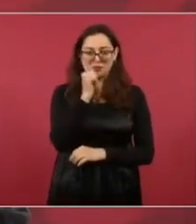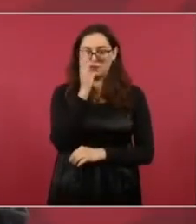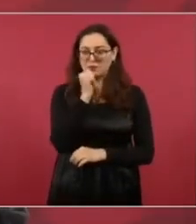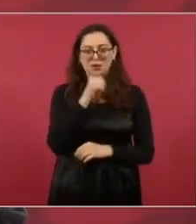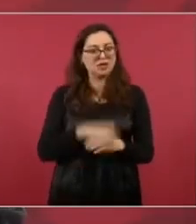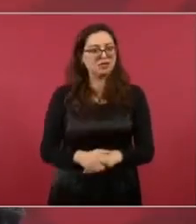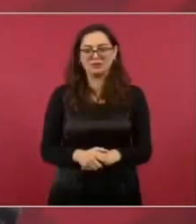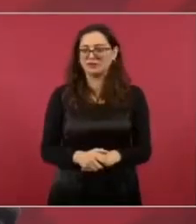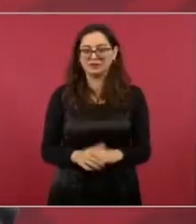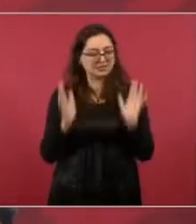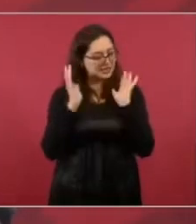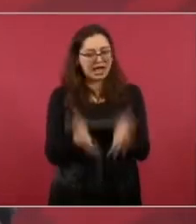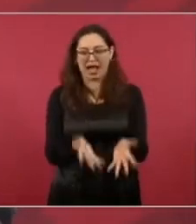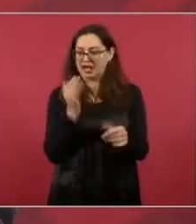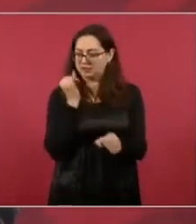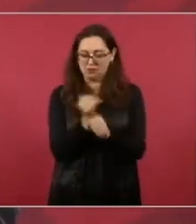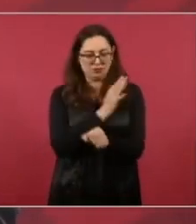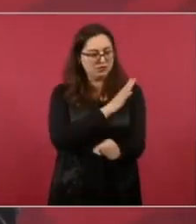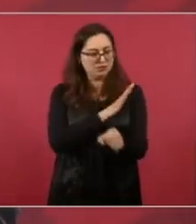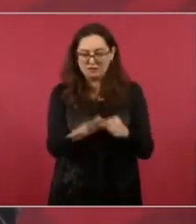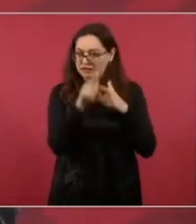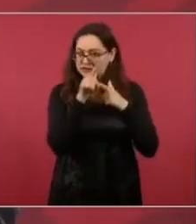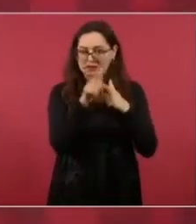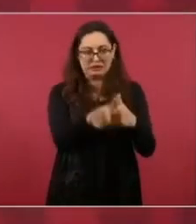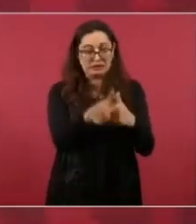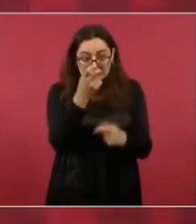combustión interna, ¿sí? No se puede.